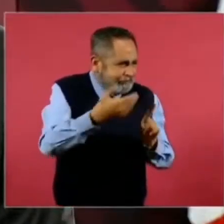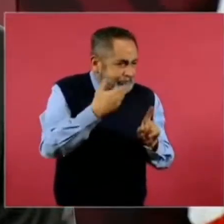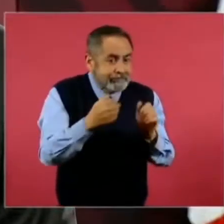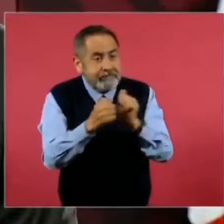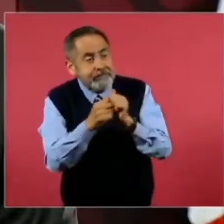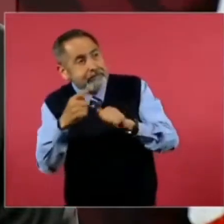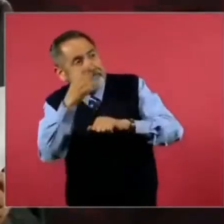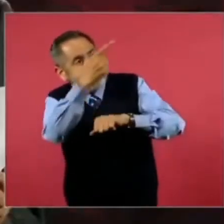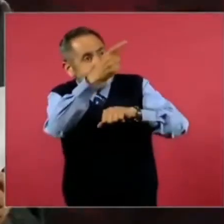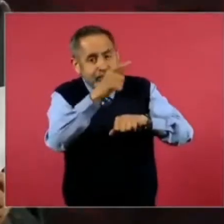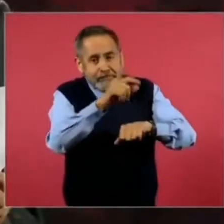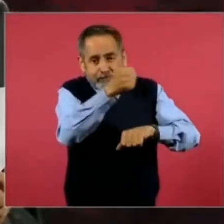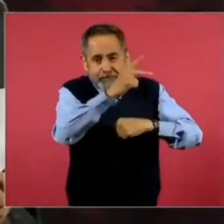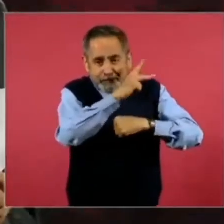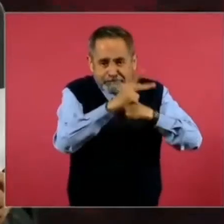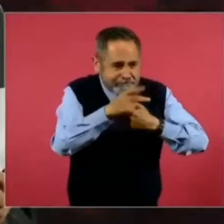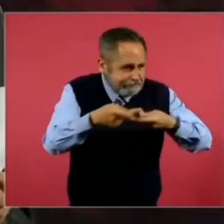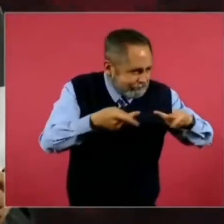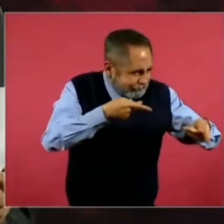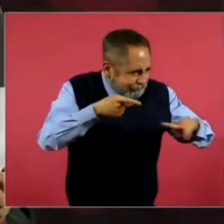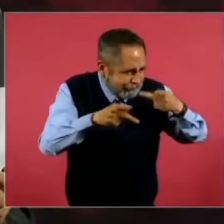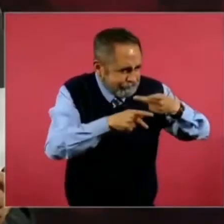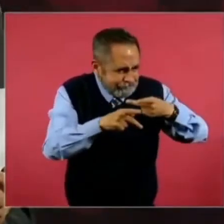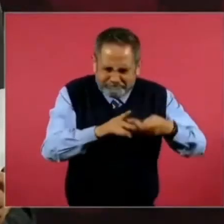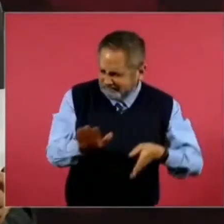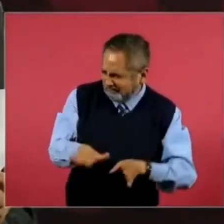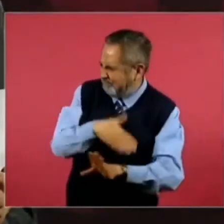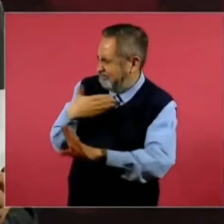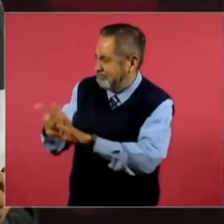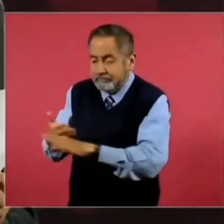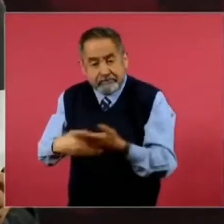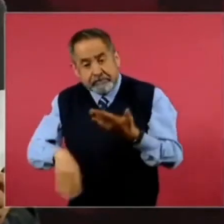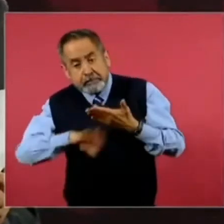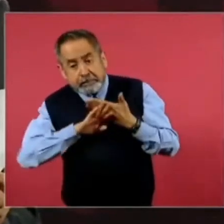extranjero a principios de este año.